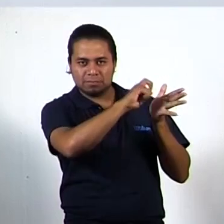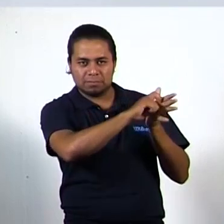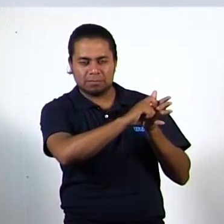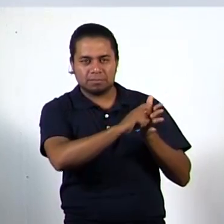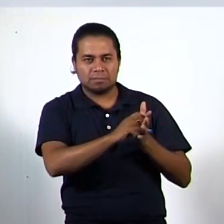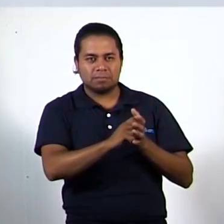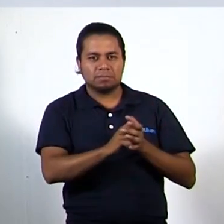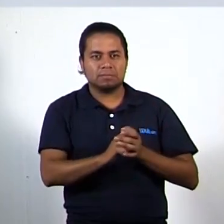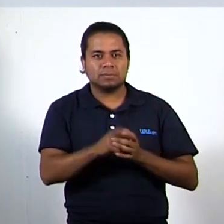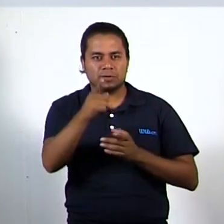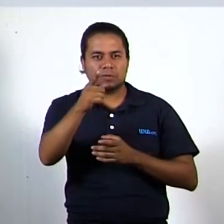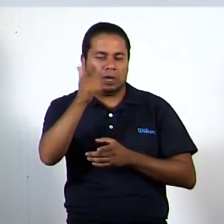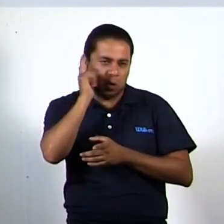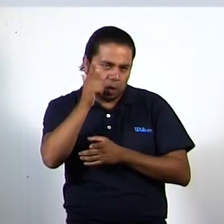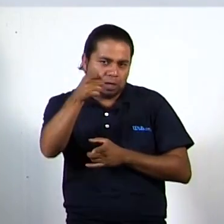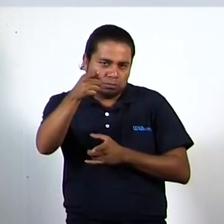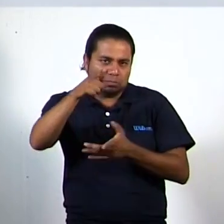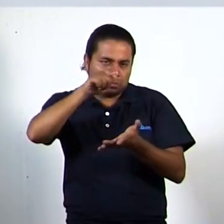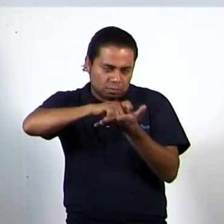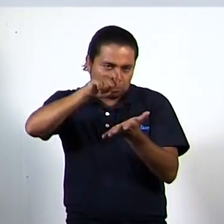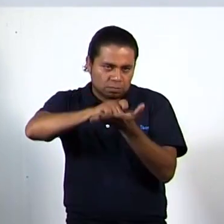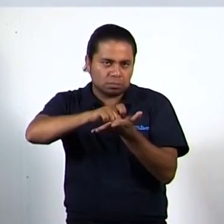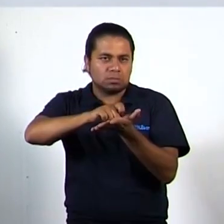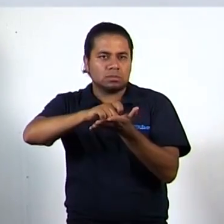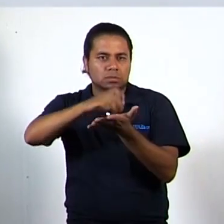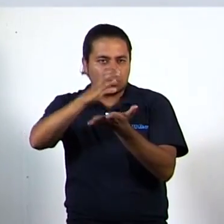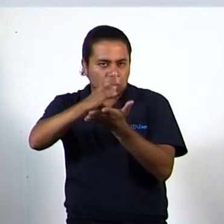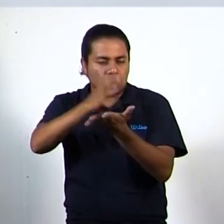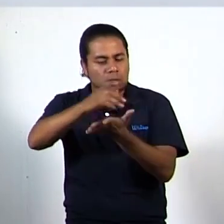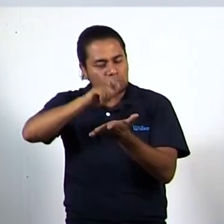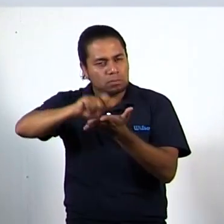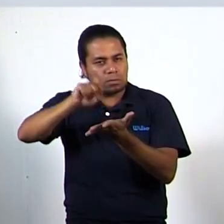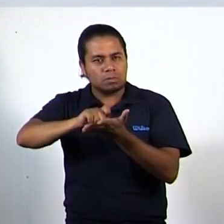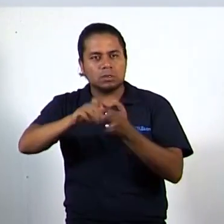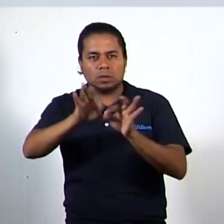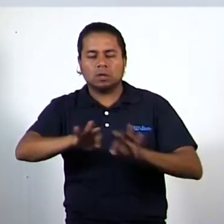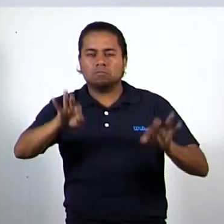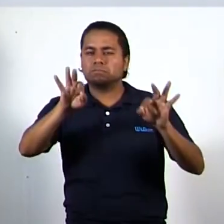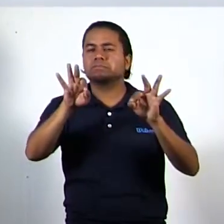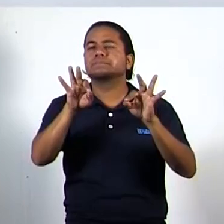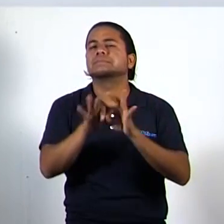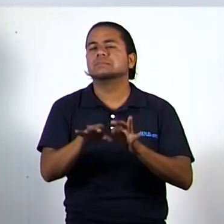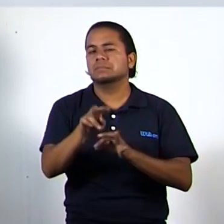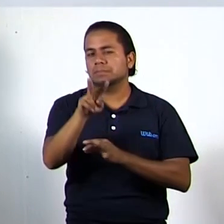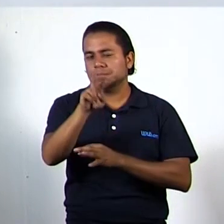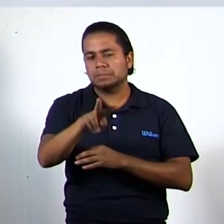Espero que también estés registrando todos estos datos en tu cuaderno. Son muy importantes.